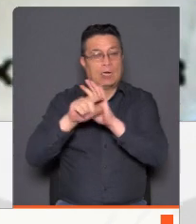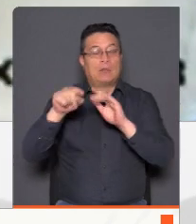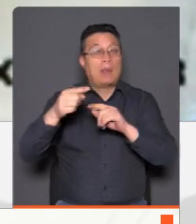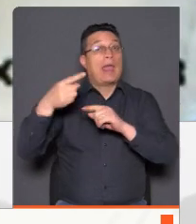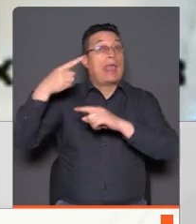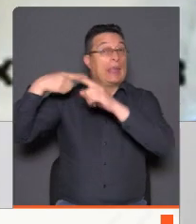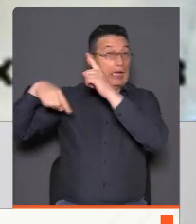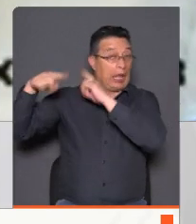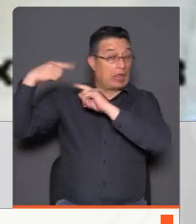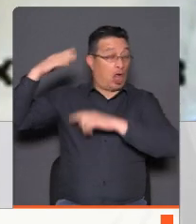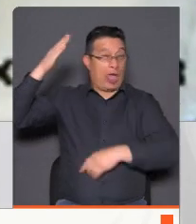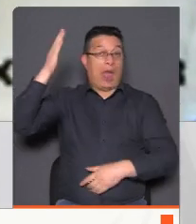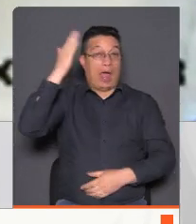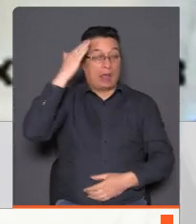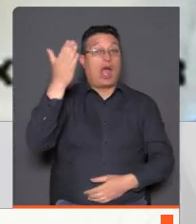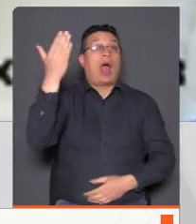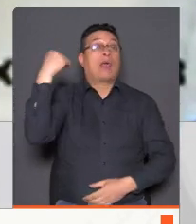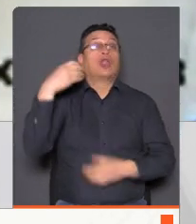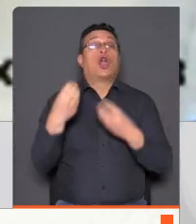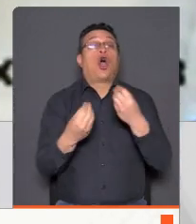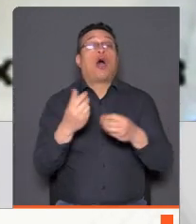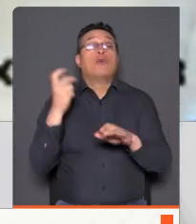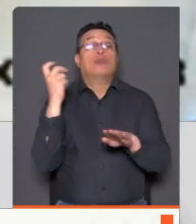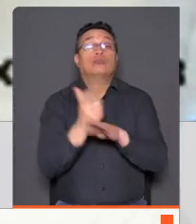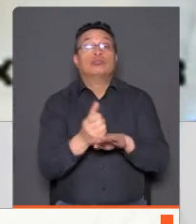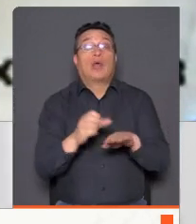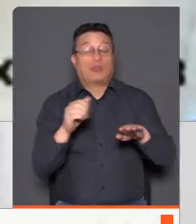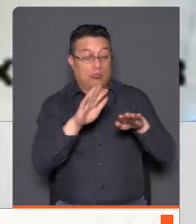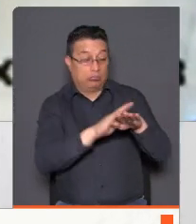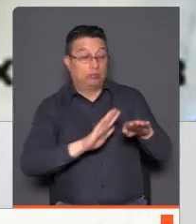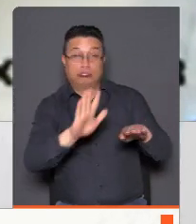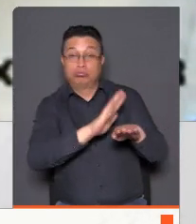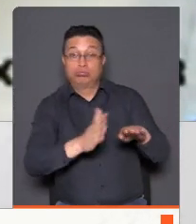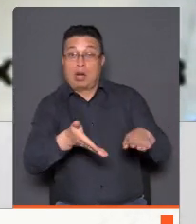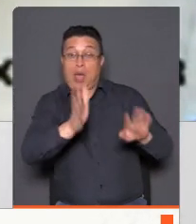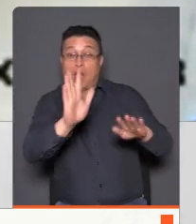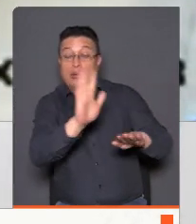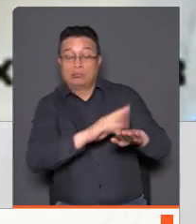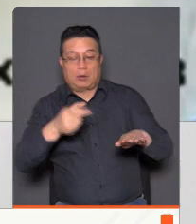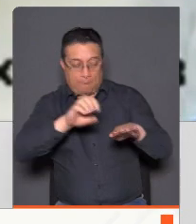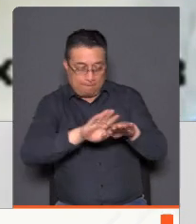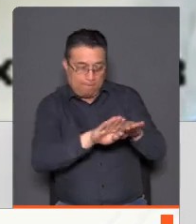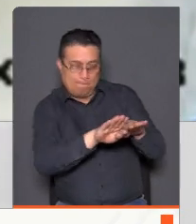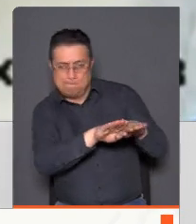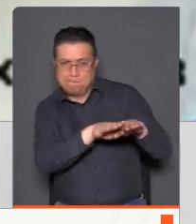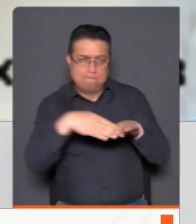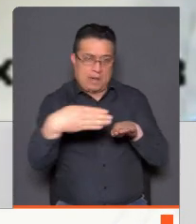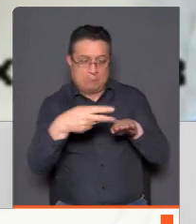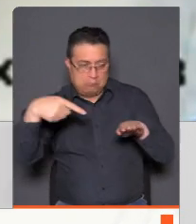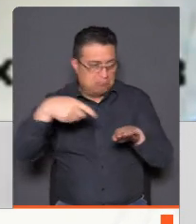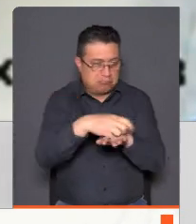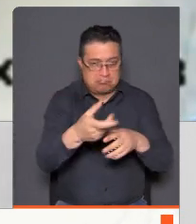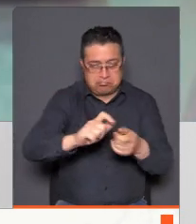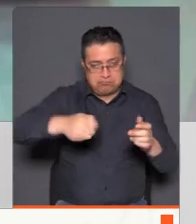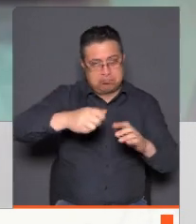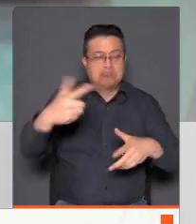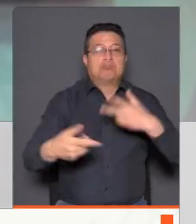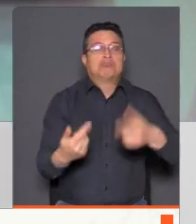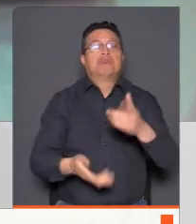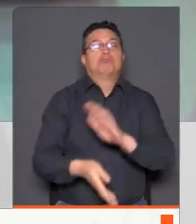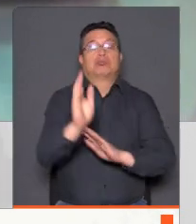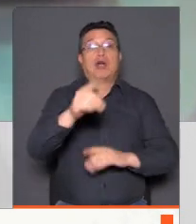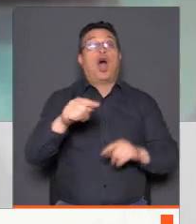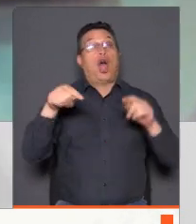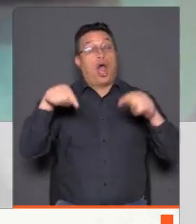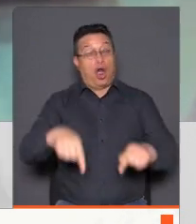Uh-huh. ¿Cómo se robaban antes los vehículos? Antes los abrían, los encontraban en la vía pública, se abría el vehículo y se echaba a andar. Uh-huh. Hoy día el delincuente